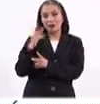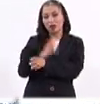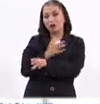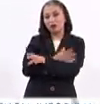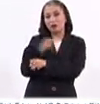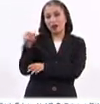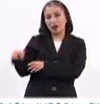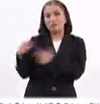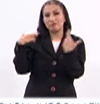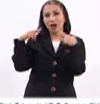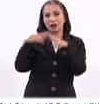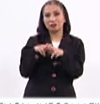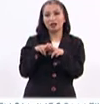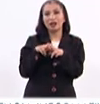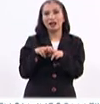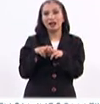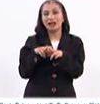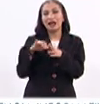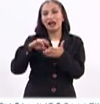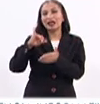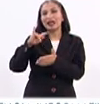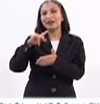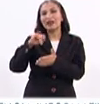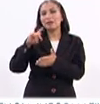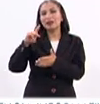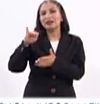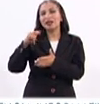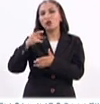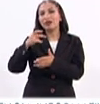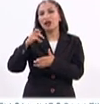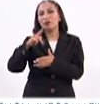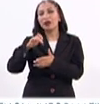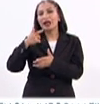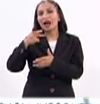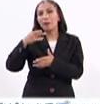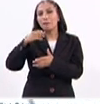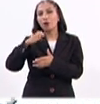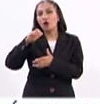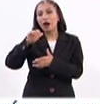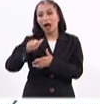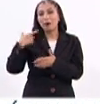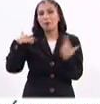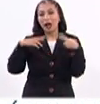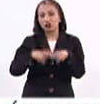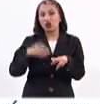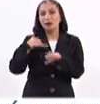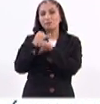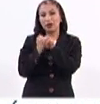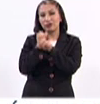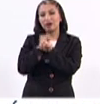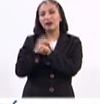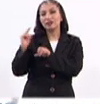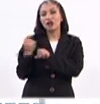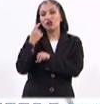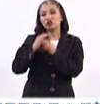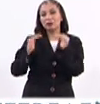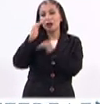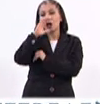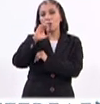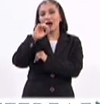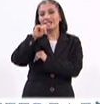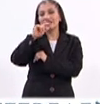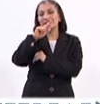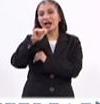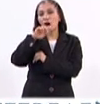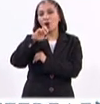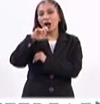nosotros en el estudio la maestra en Ingeniería Patricia Guadalupe Gamboa Rodríguez, docente e investigador del Tecnológico Superior de